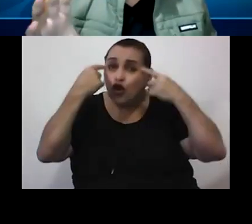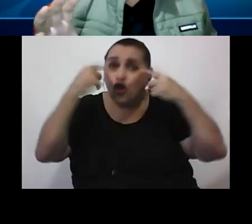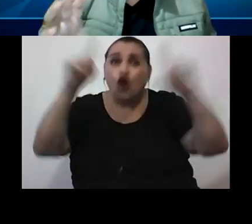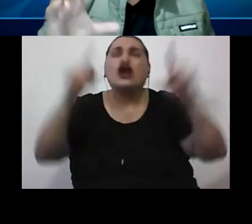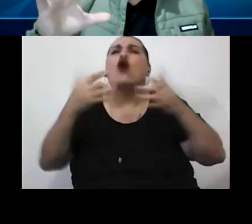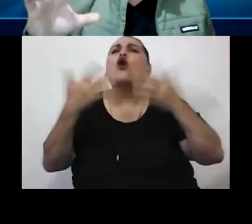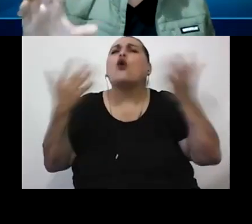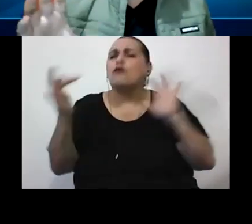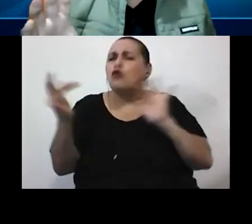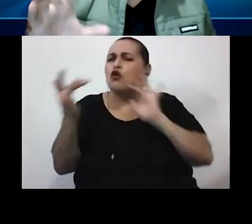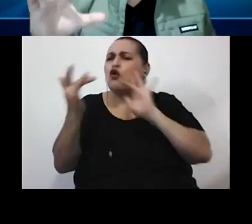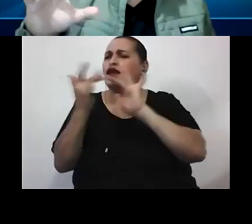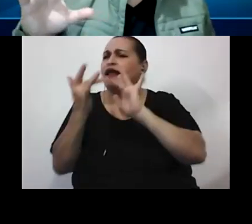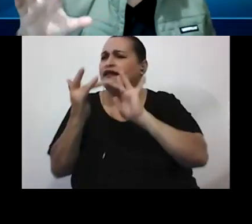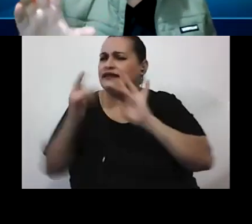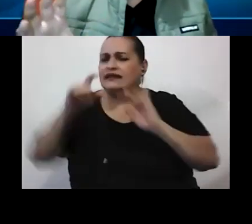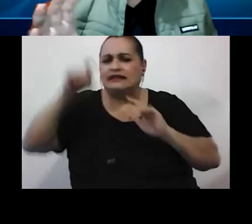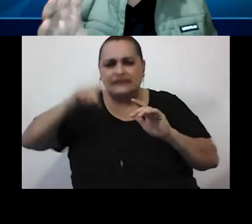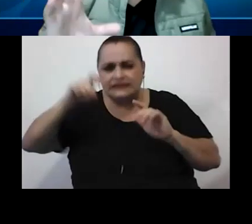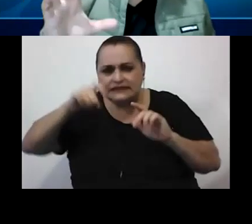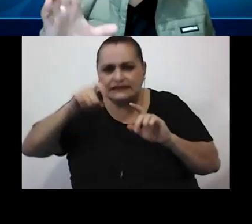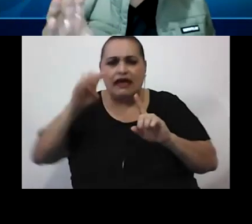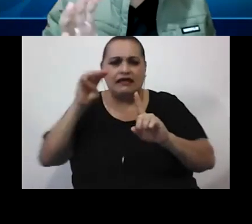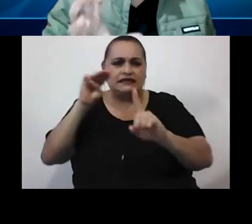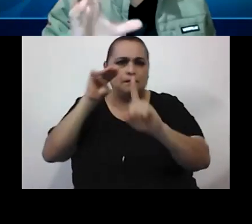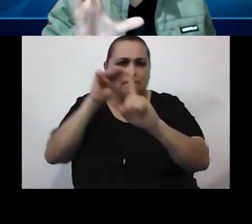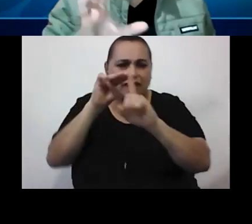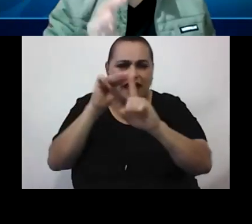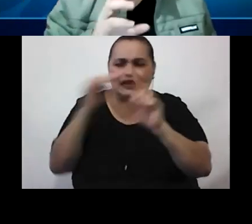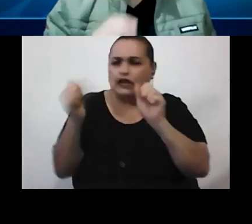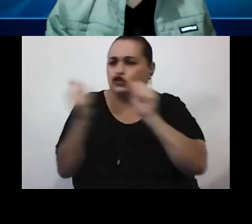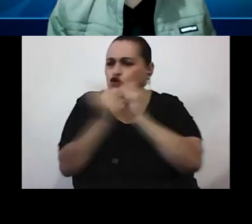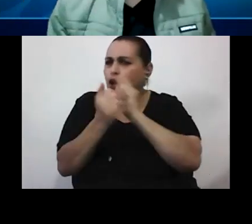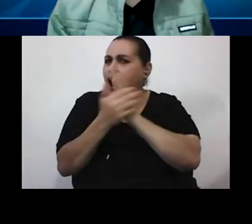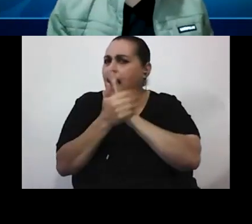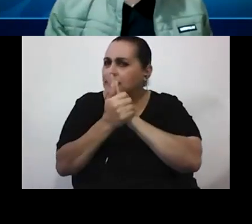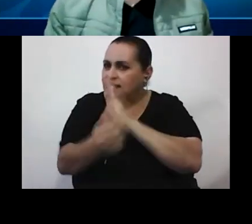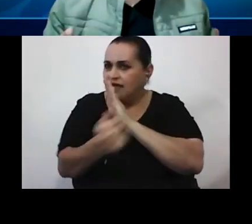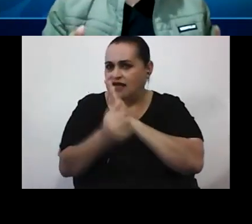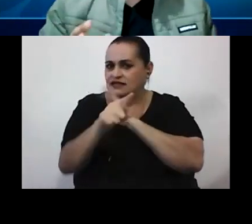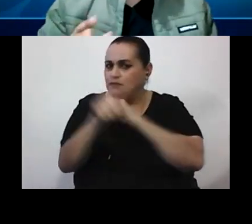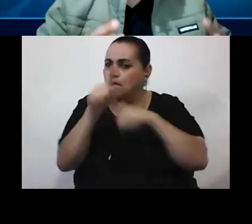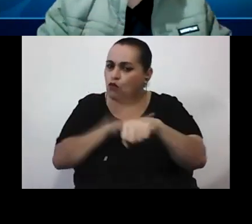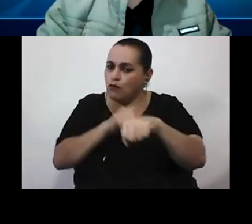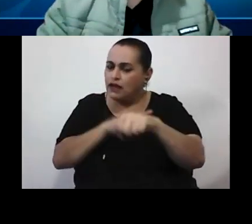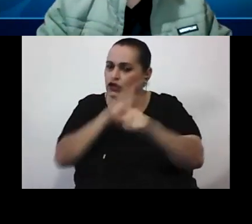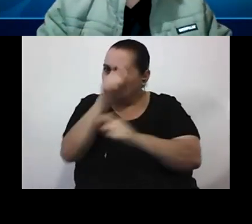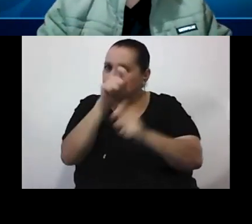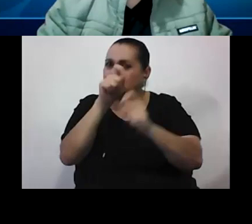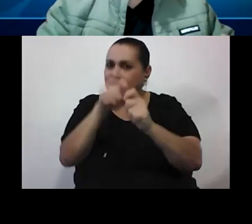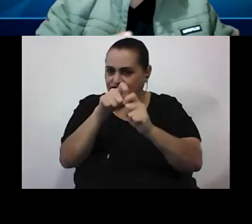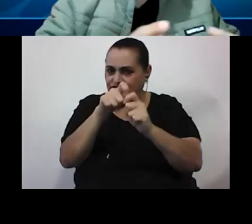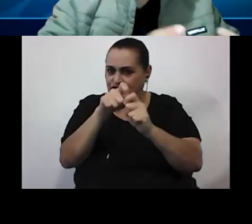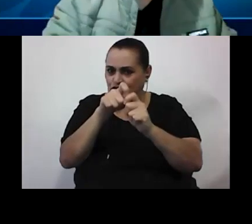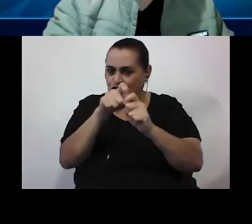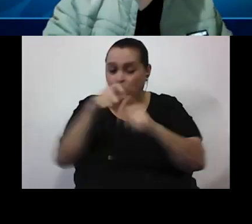sus necesidades, sus metas con una habilidad para un momento determinado. Y ahí tenemos que estar nosotros las personas